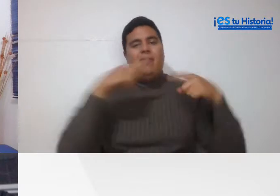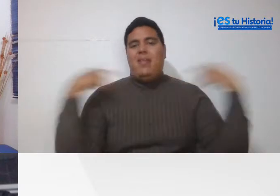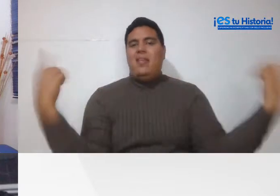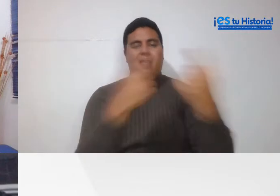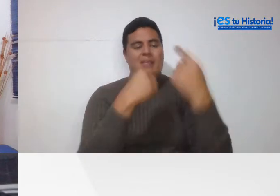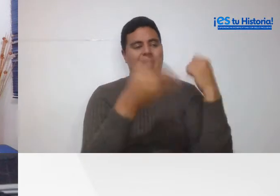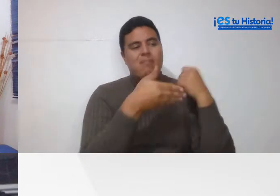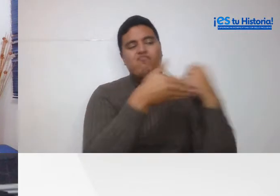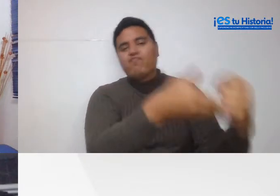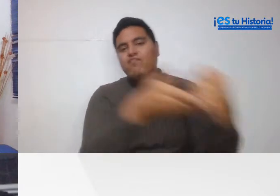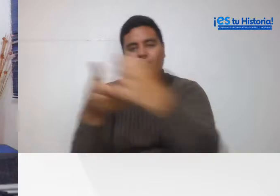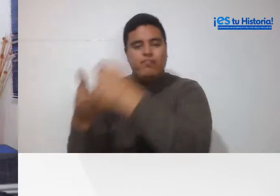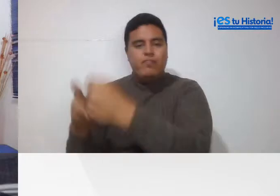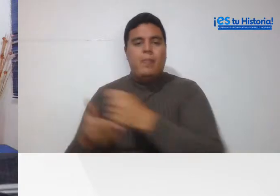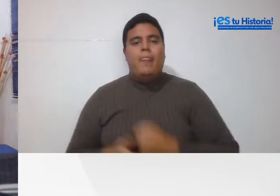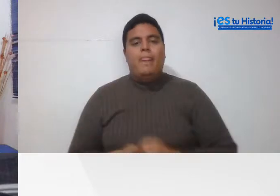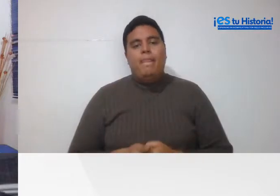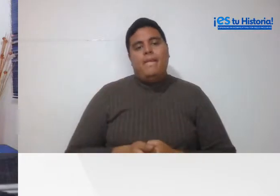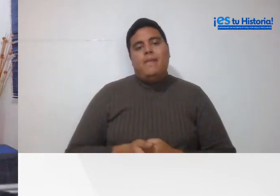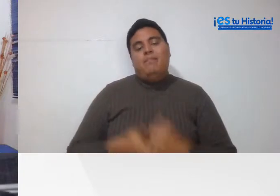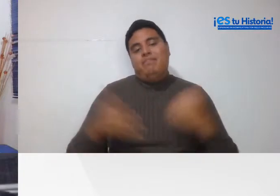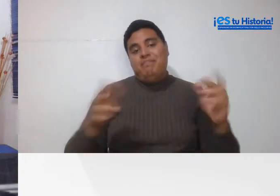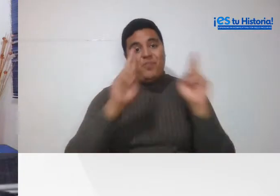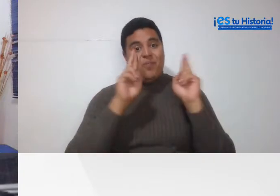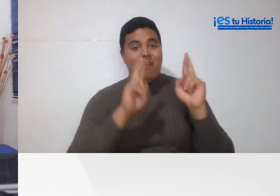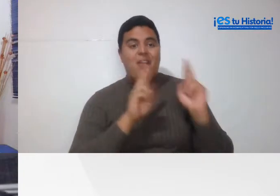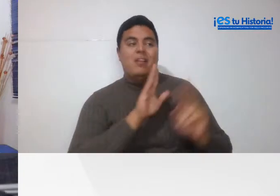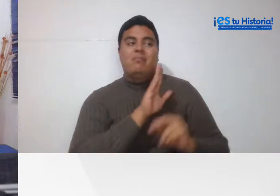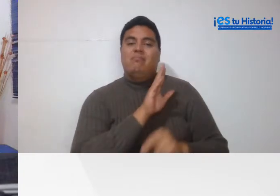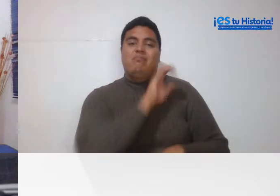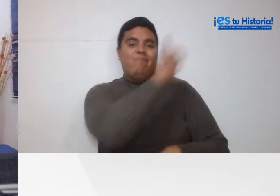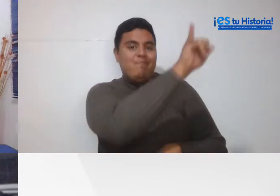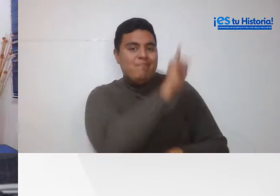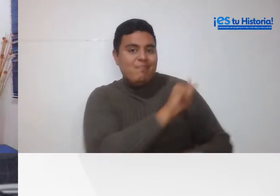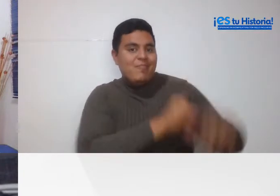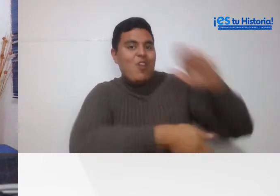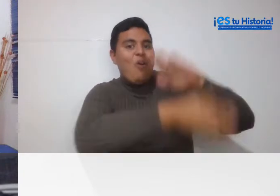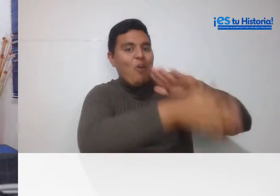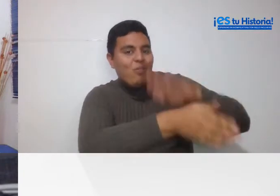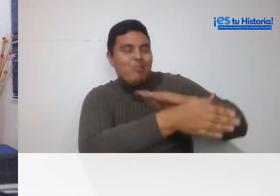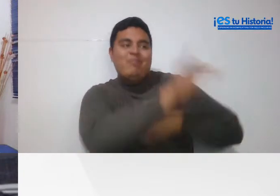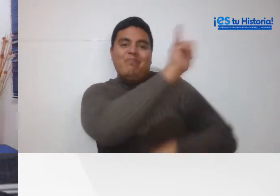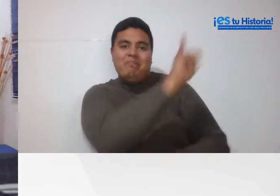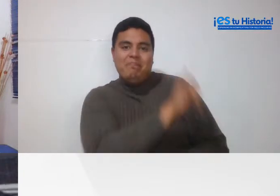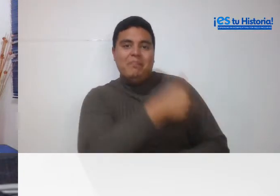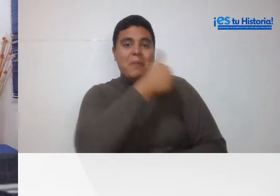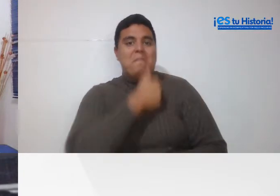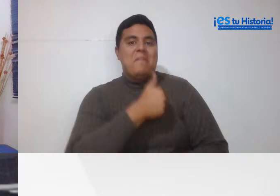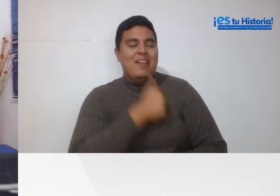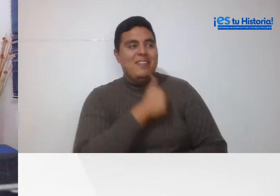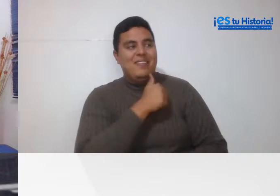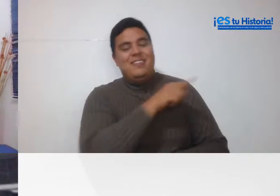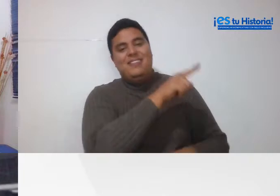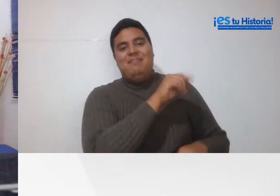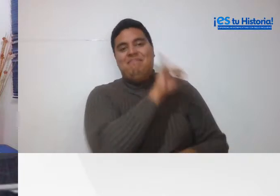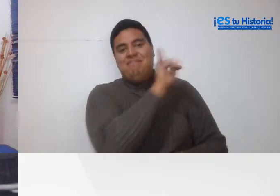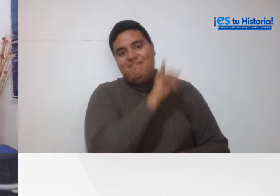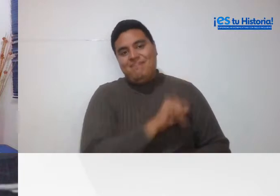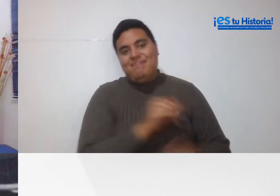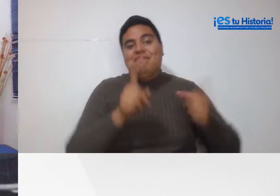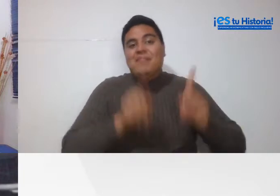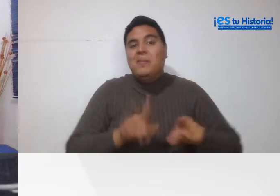Entonces, mi consejo sería es que siga así con la misma paciencia que me ha tenido a mí, entonces que se atenga también a los otros. Y pues eso